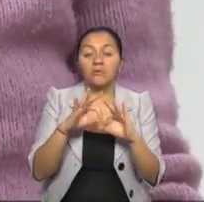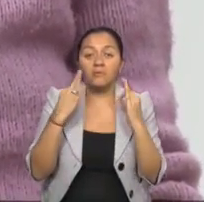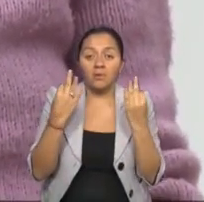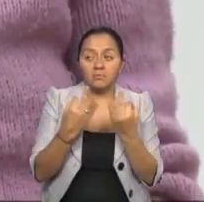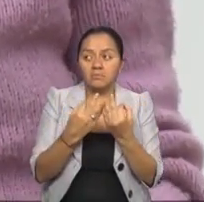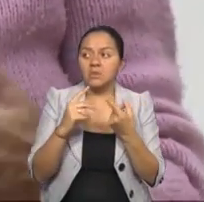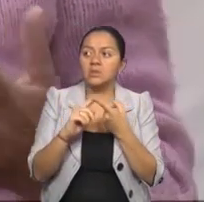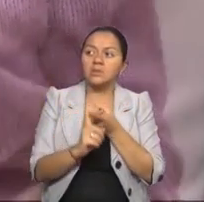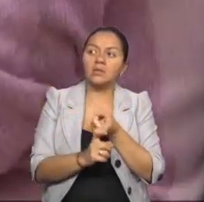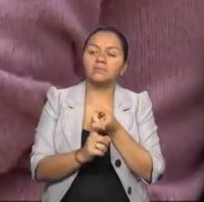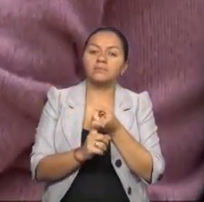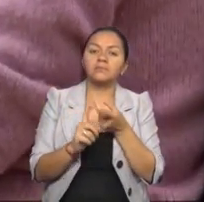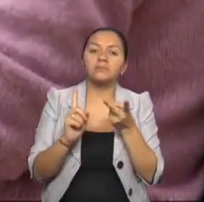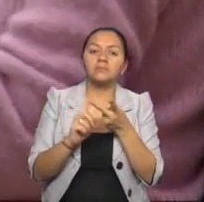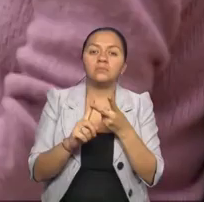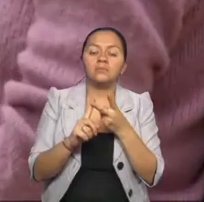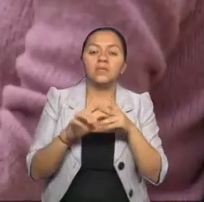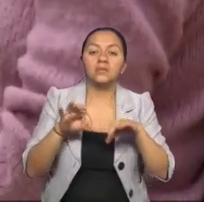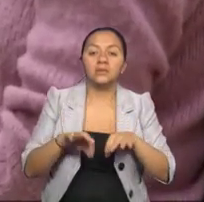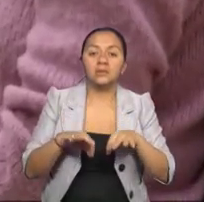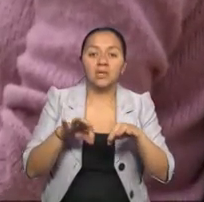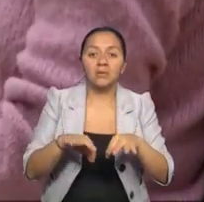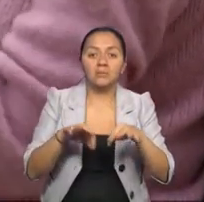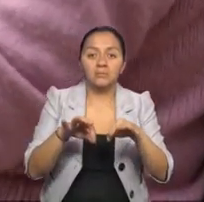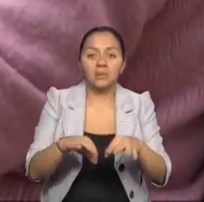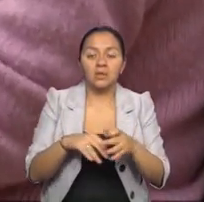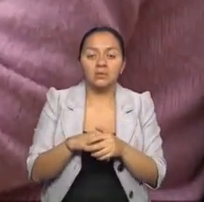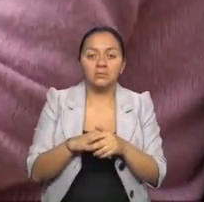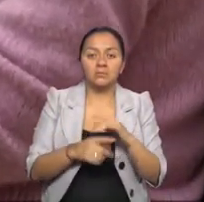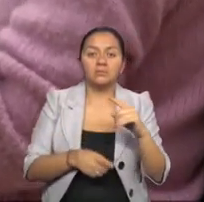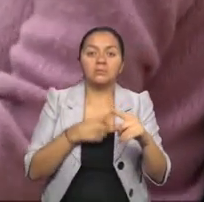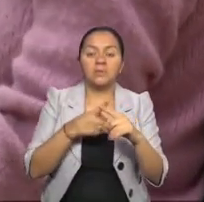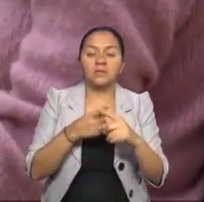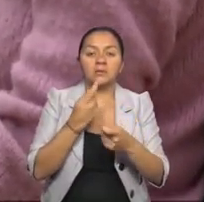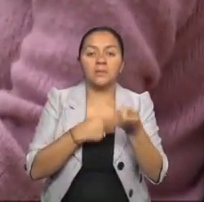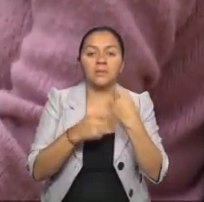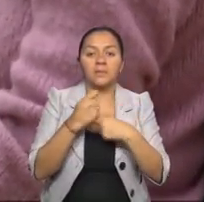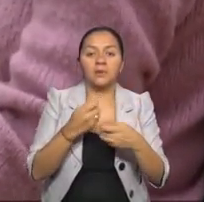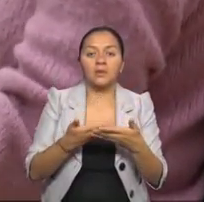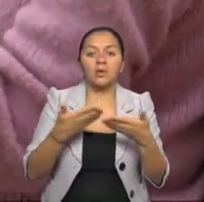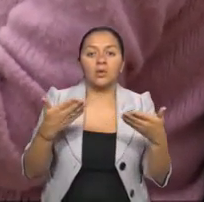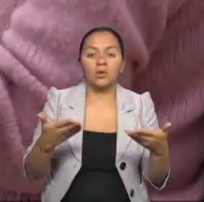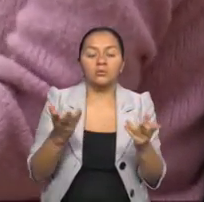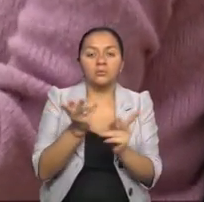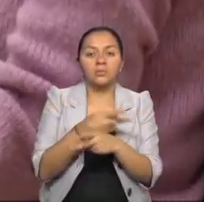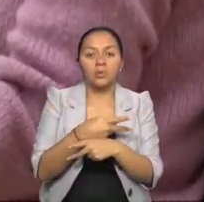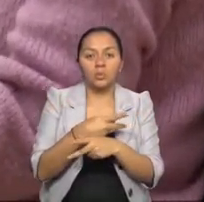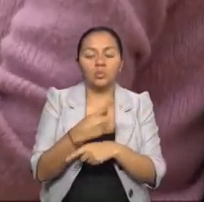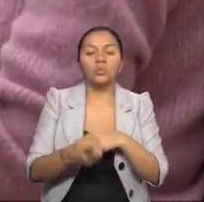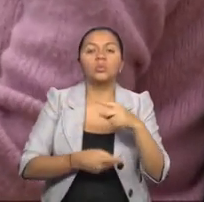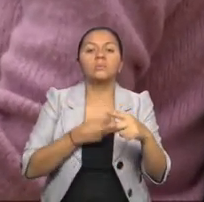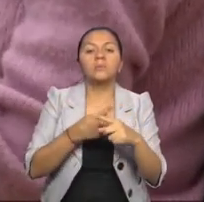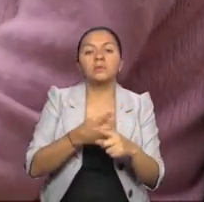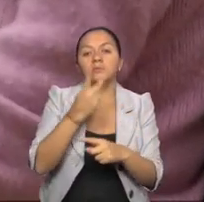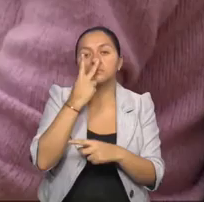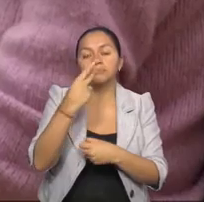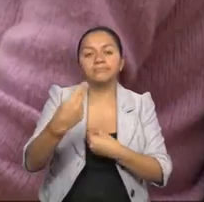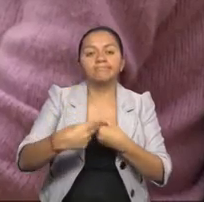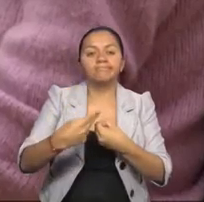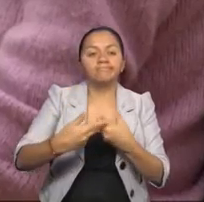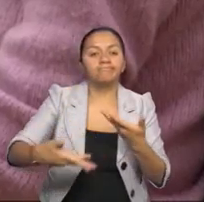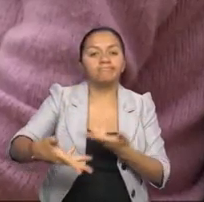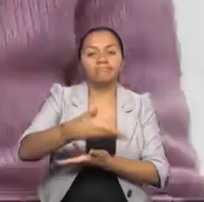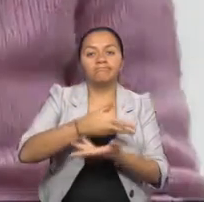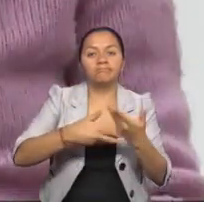desde lo que es la siembra desde lo que es la venta de sus productos desde lo que es la participación en las